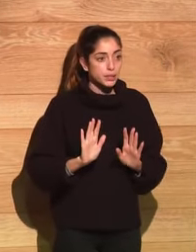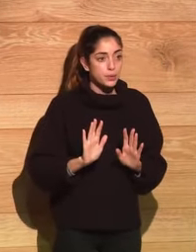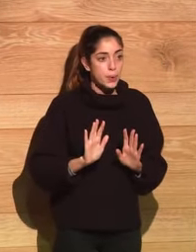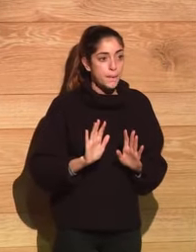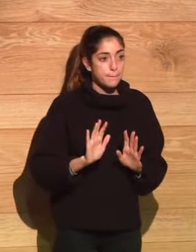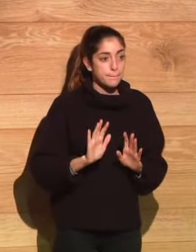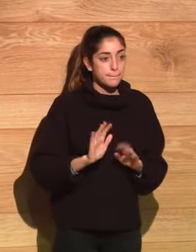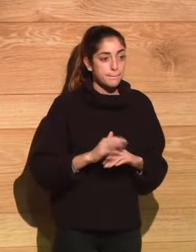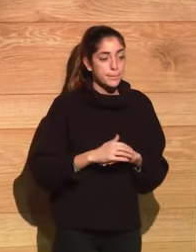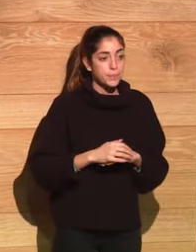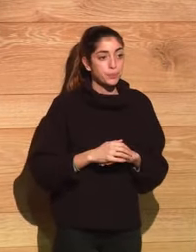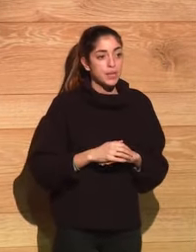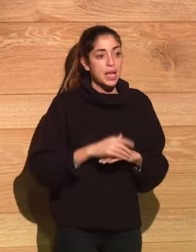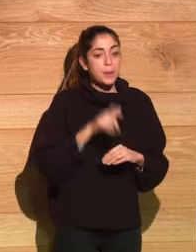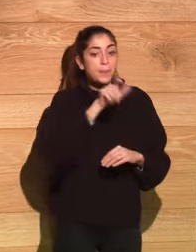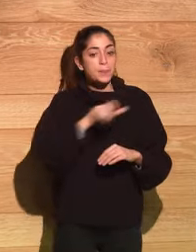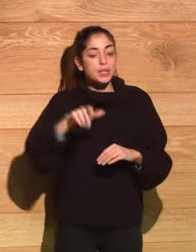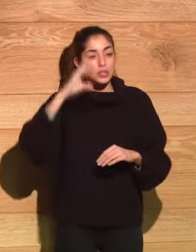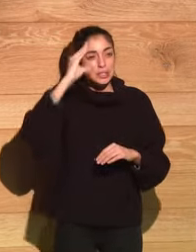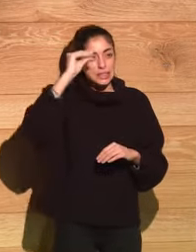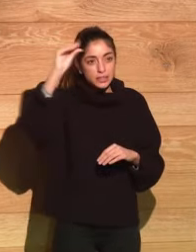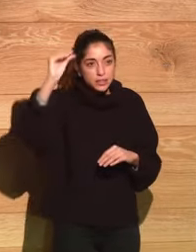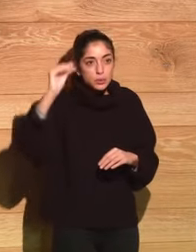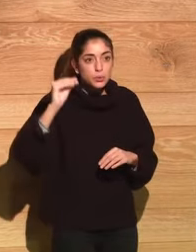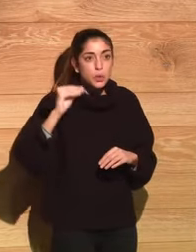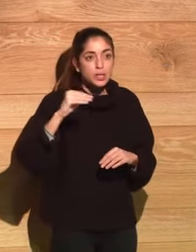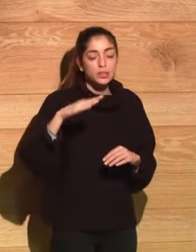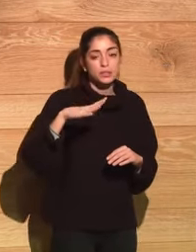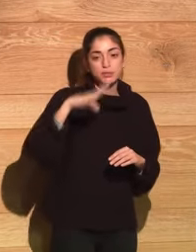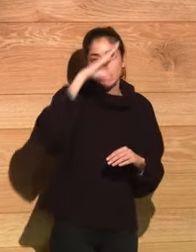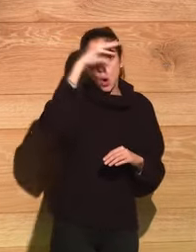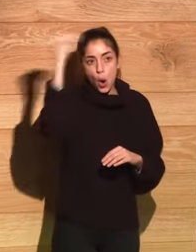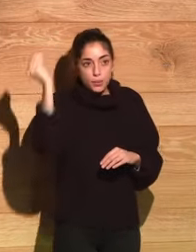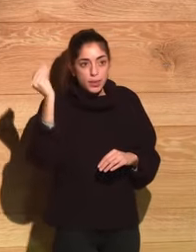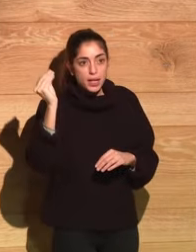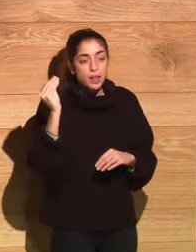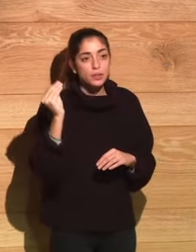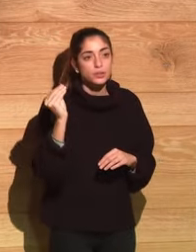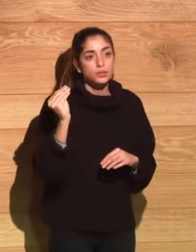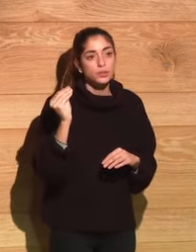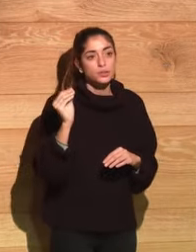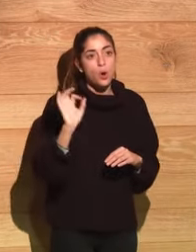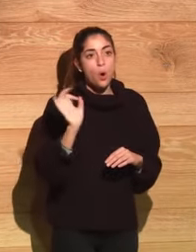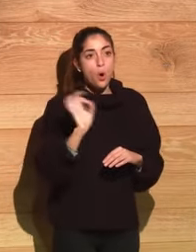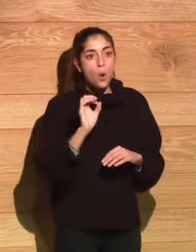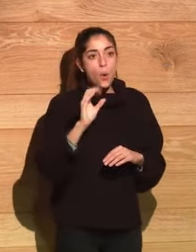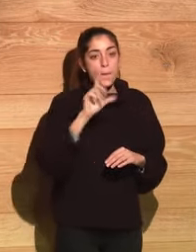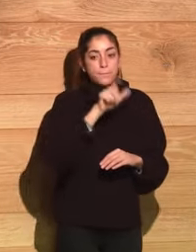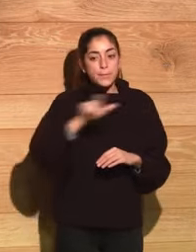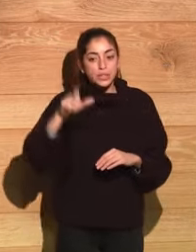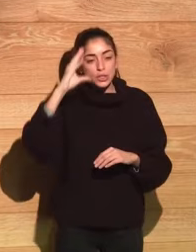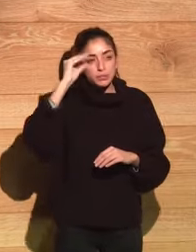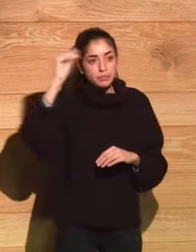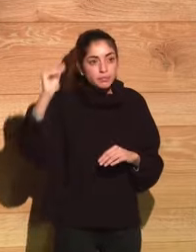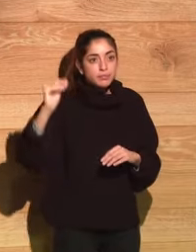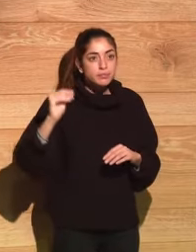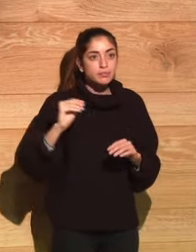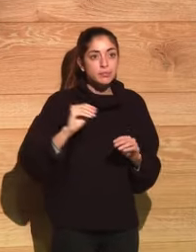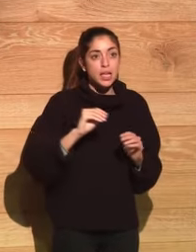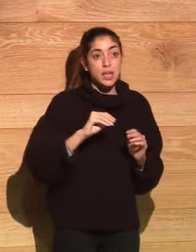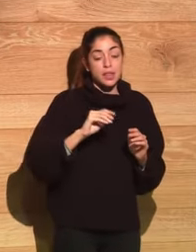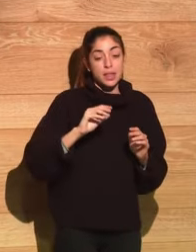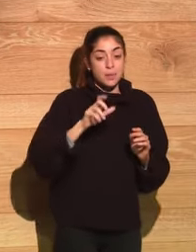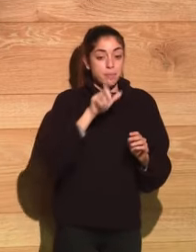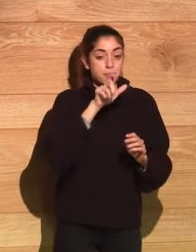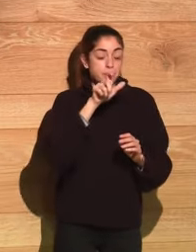se refiere a intelectuales españoles olvidados o intelectuales españoles desterrados, ¿no? Sino muchos eran de